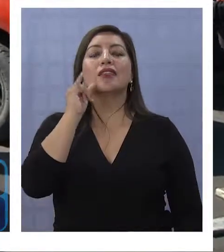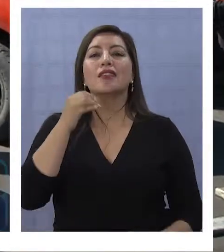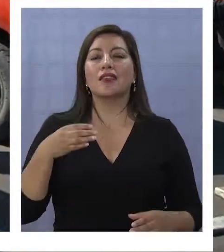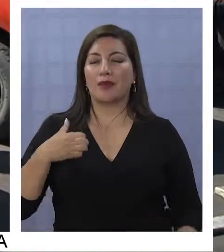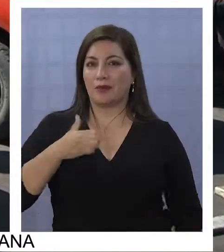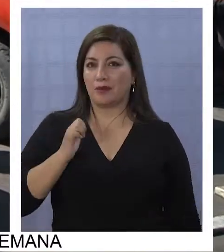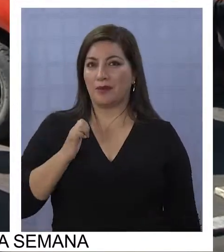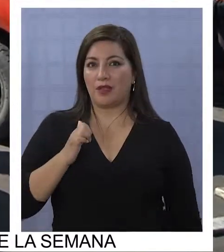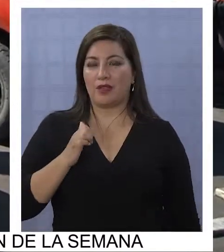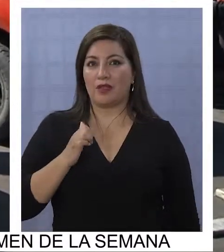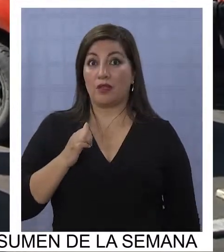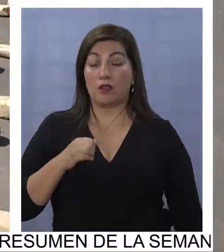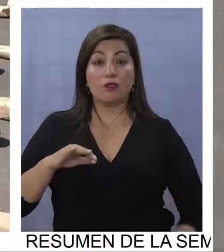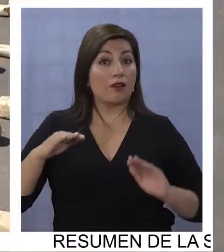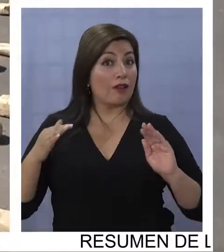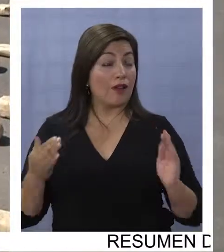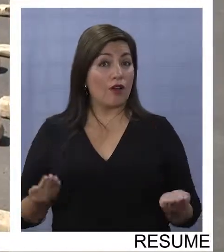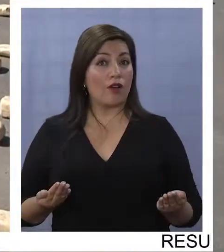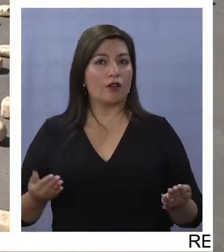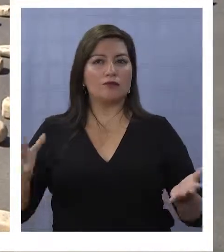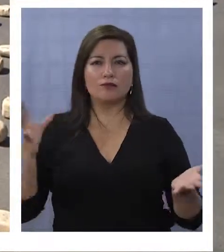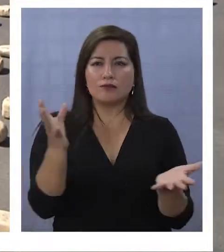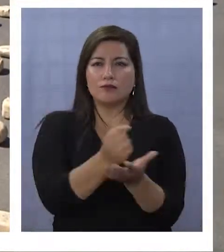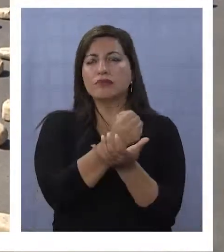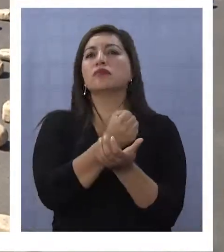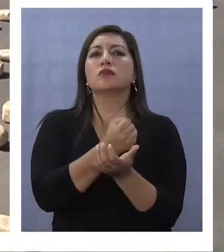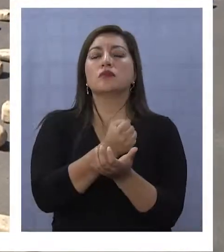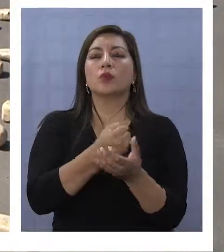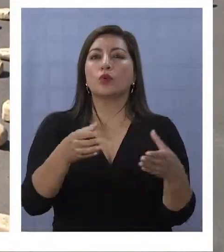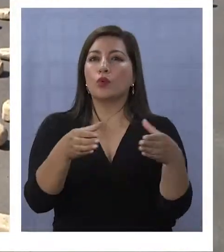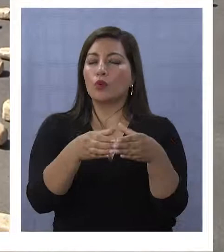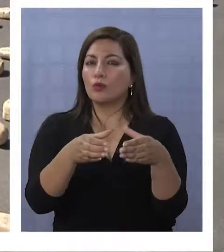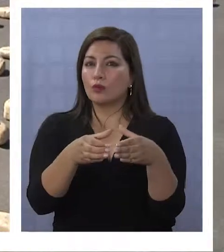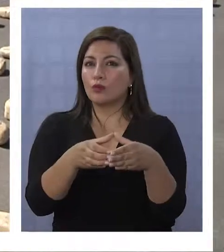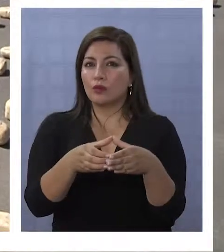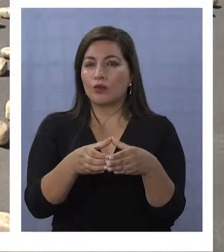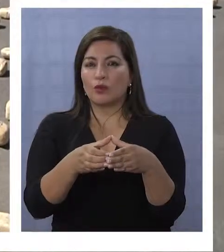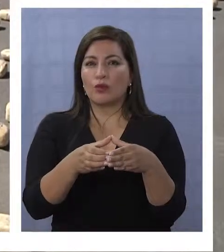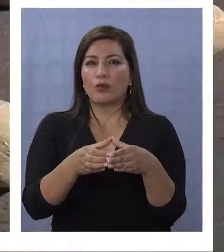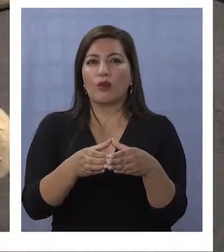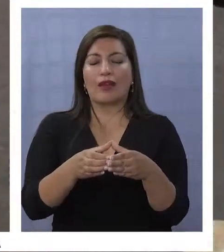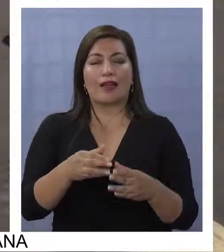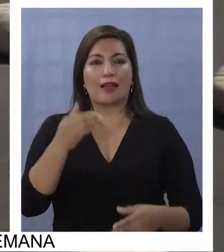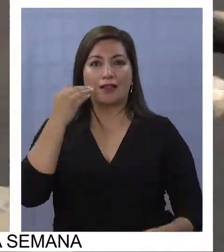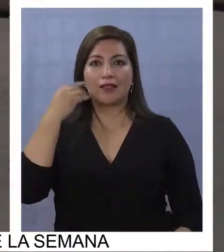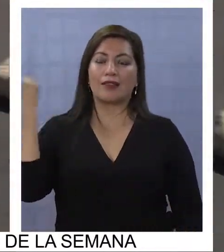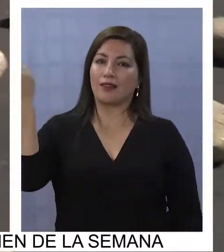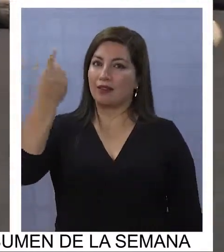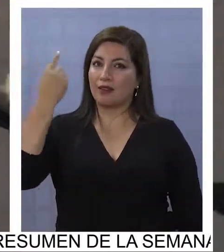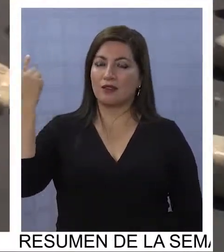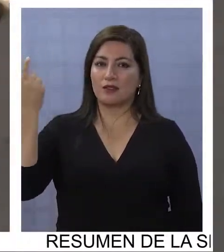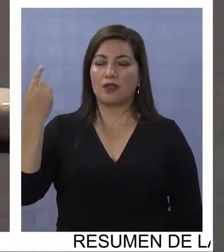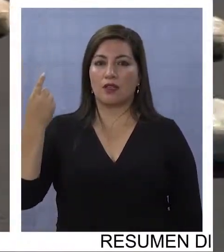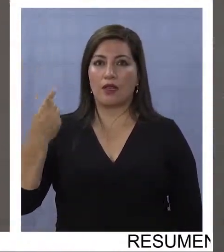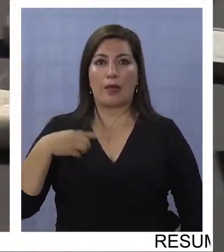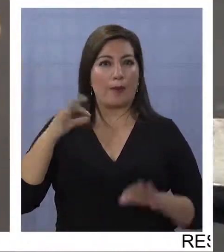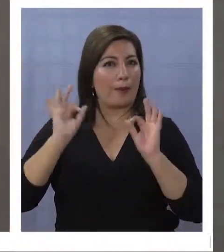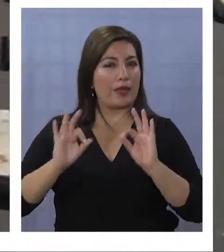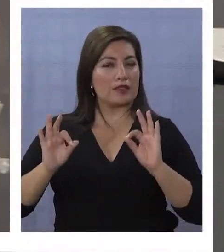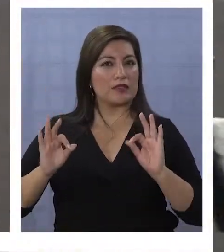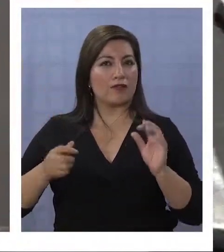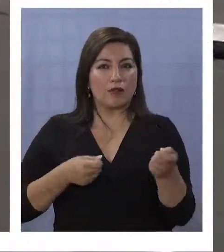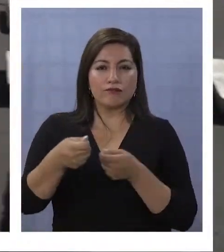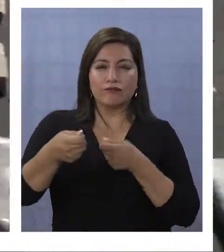Investigación que dio como resultado la captura de una organización criminal transnacional dedicada al tráfico de